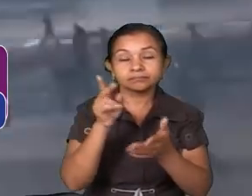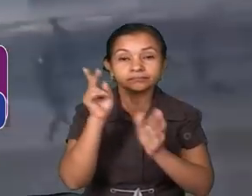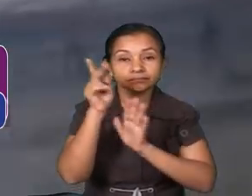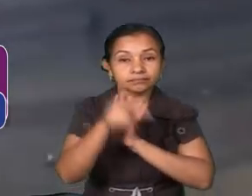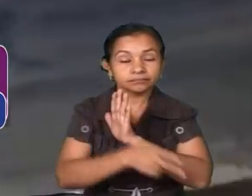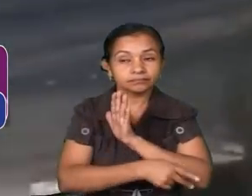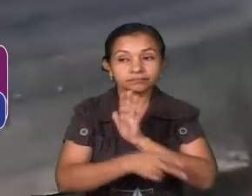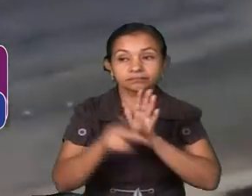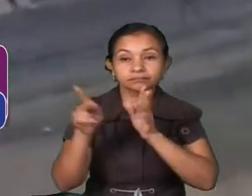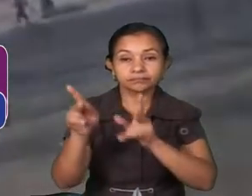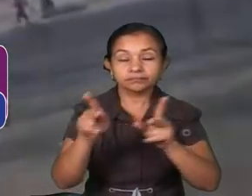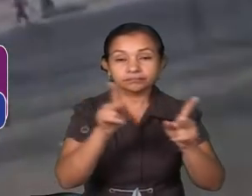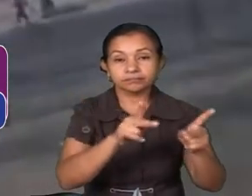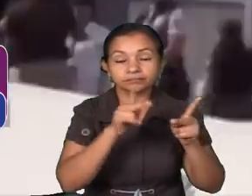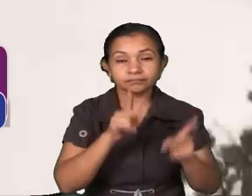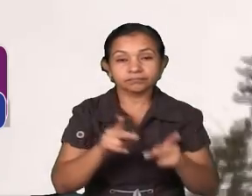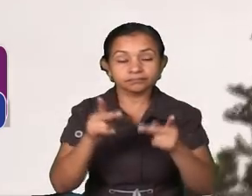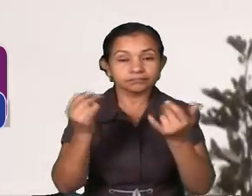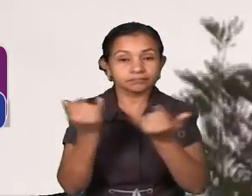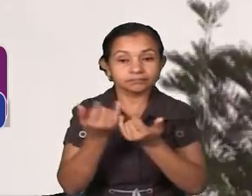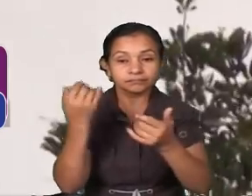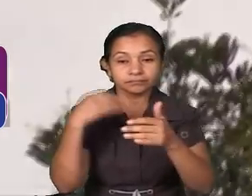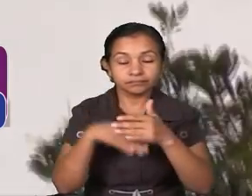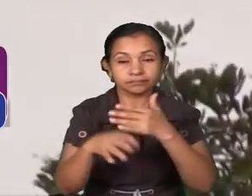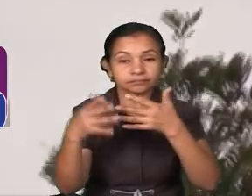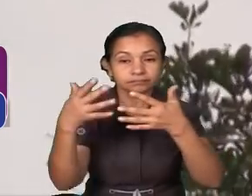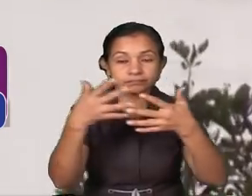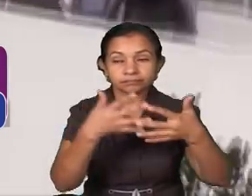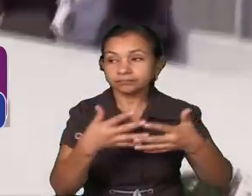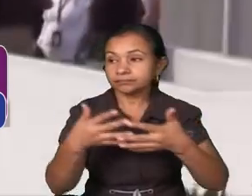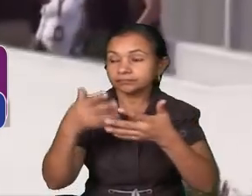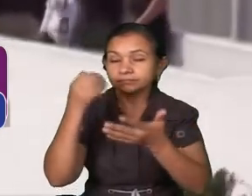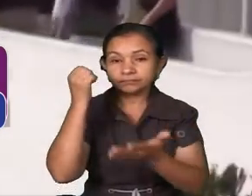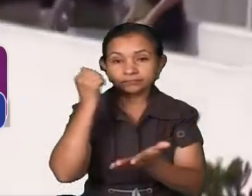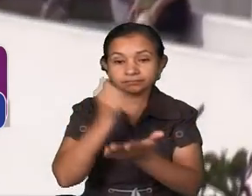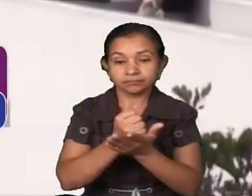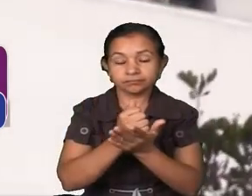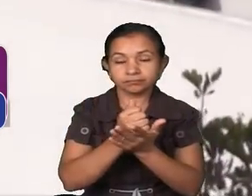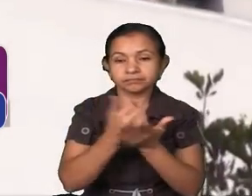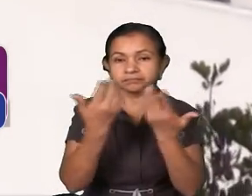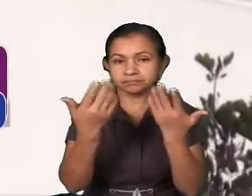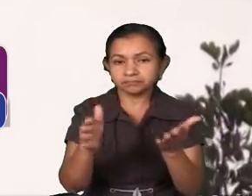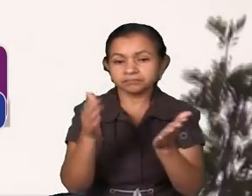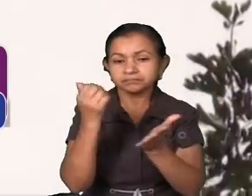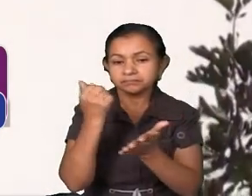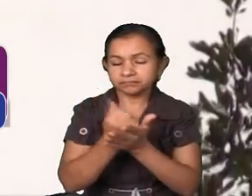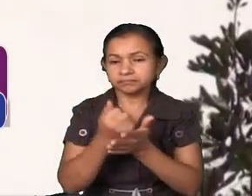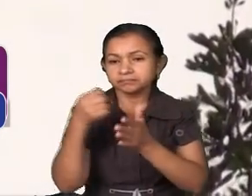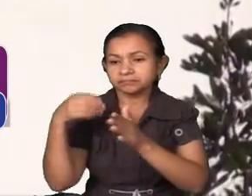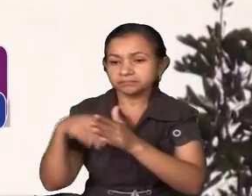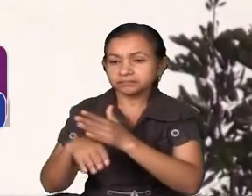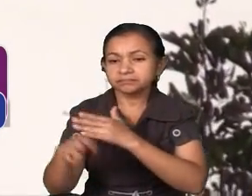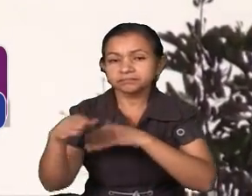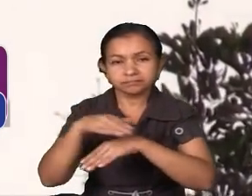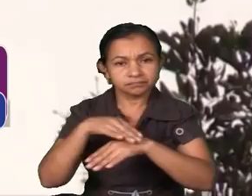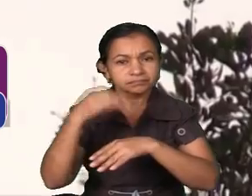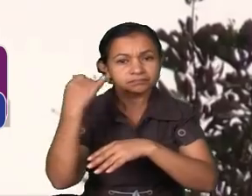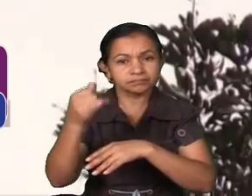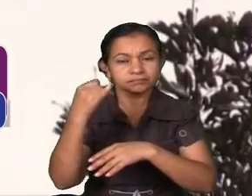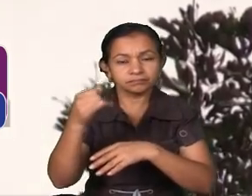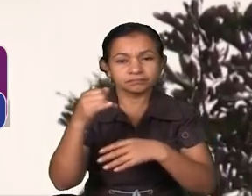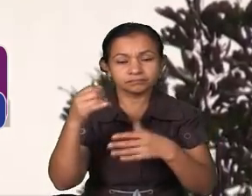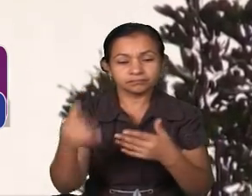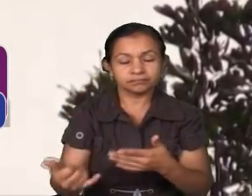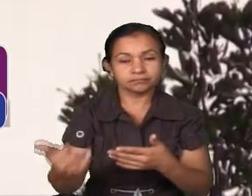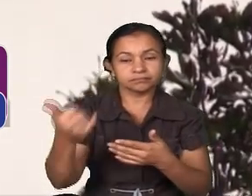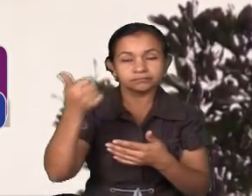Estas personas entraron a suelo americano y cabe mencionar que sus pasaportes fueron visados y entraron. Inmediatamente se presume